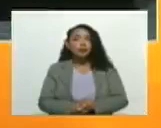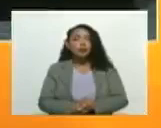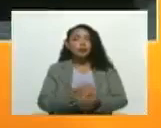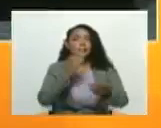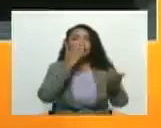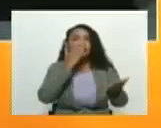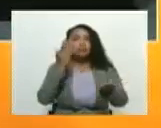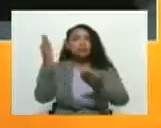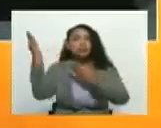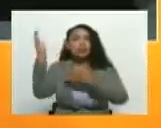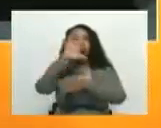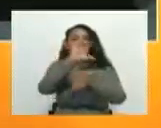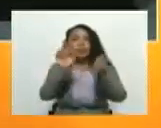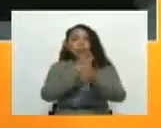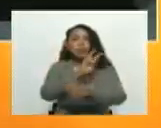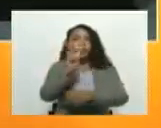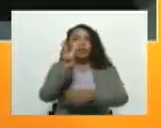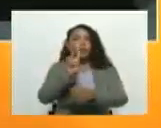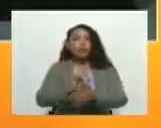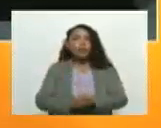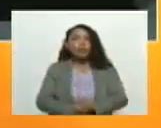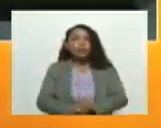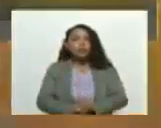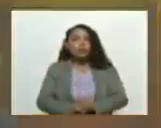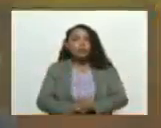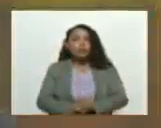Adelante, vicepresidenta.